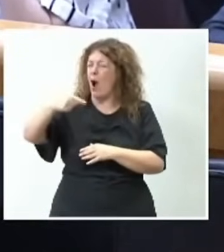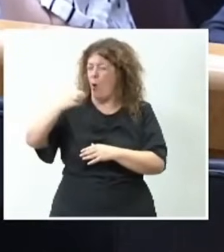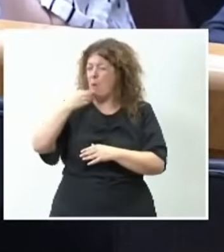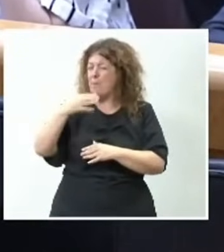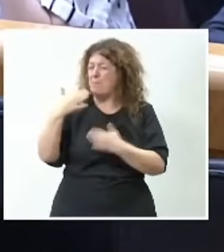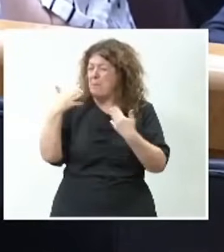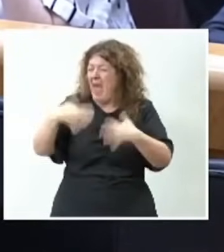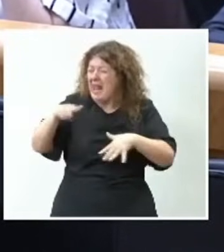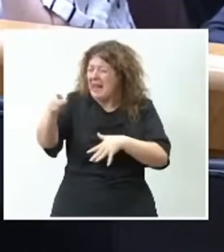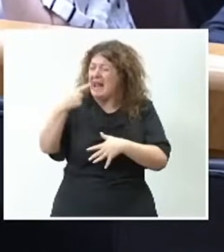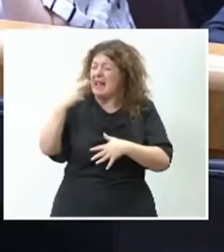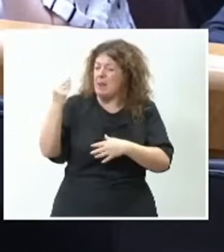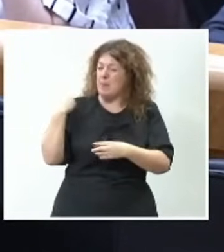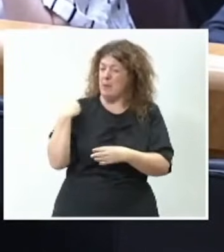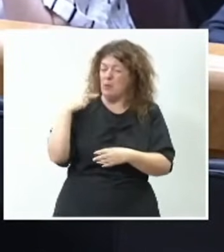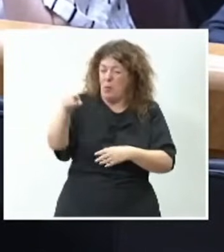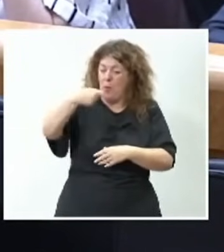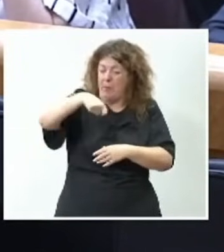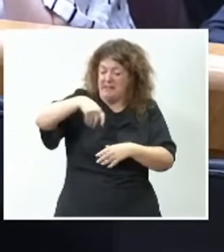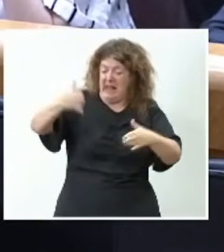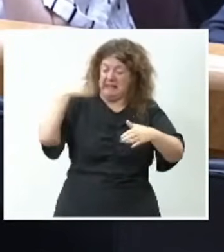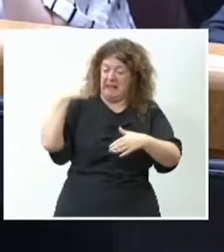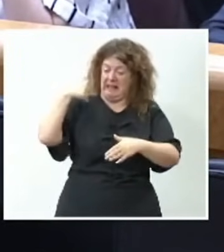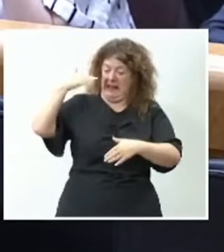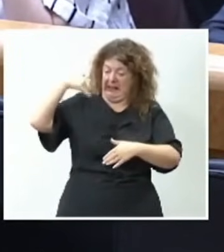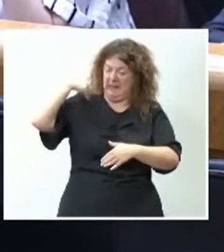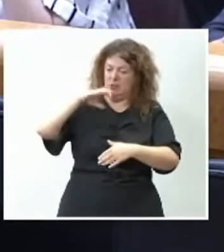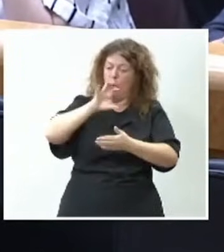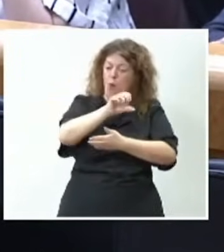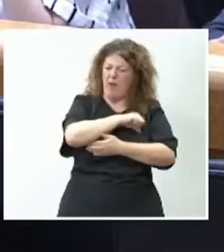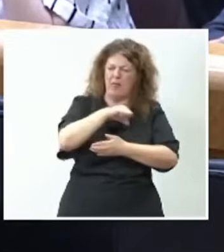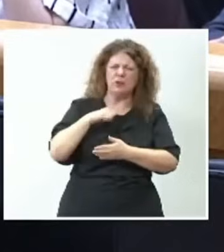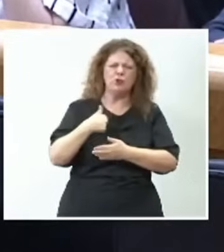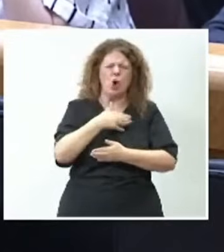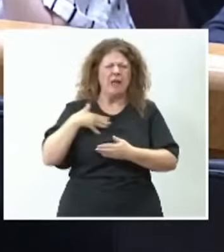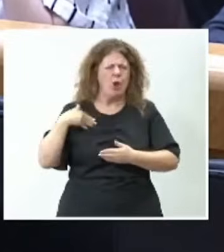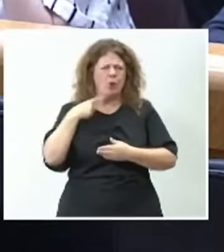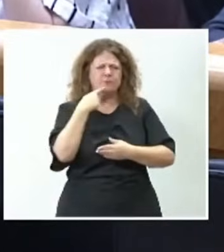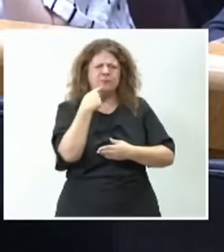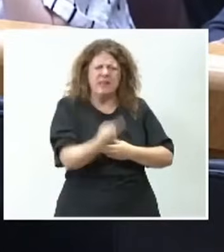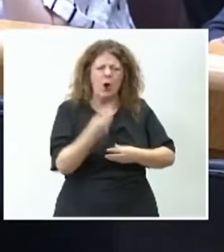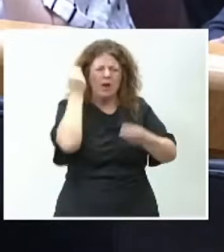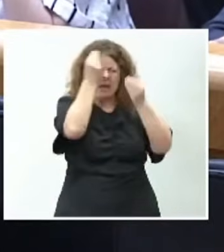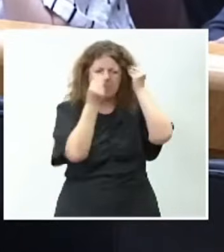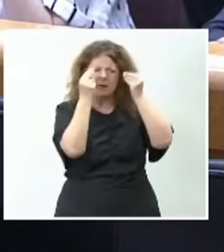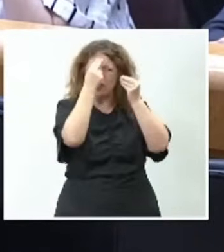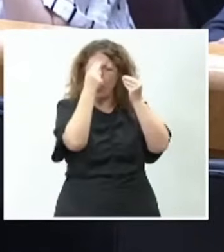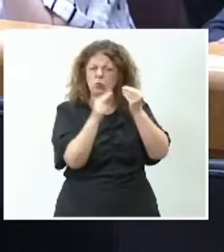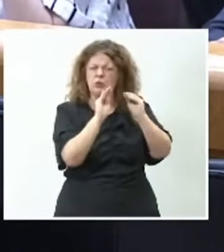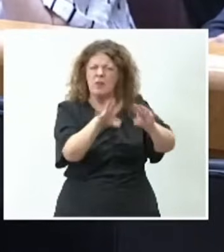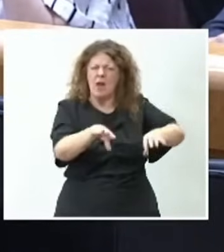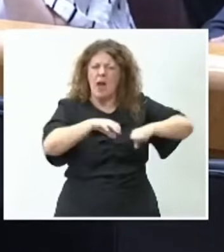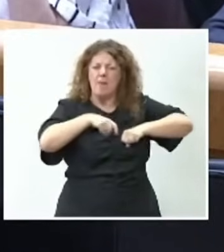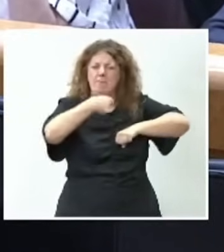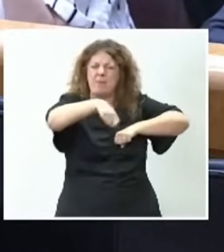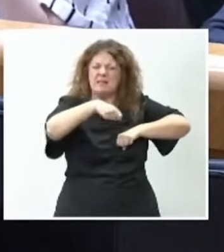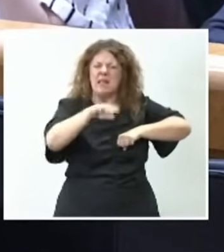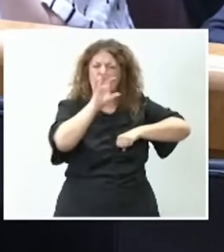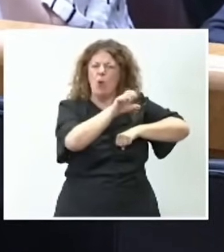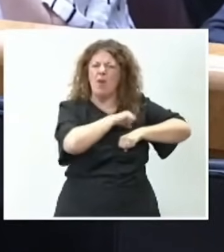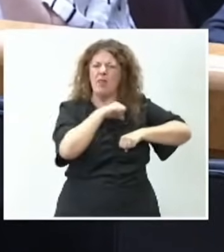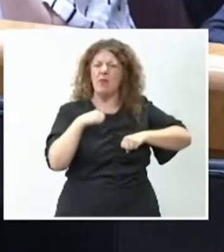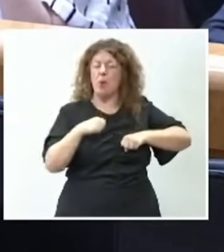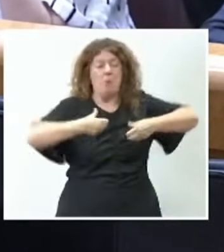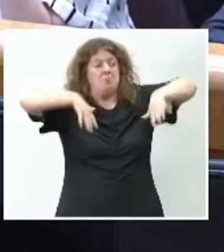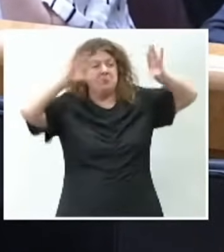porque usted fue presidente de una comunidad autónoma. Y yo le quiero hacer una reflexión. Imagínese usted, cuando era presidente de la comunidad autónoma,